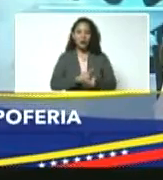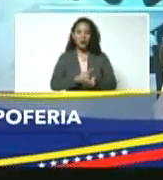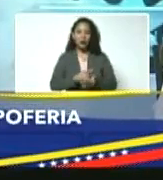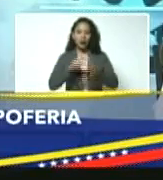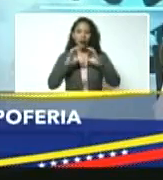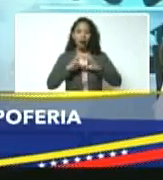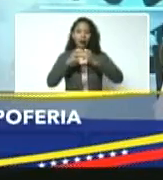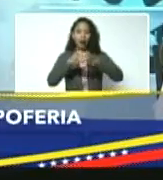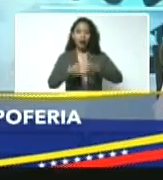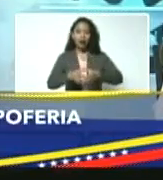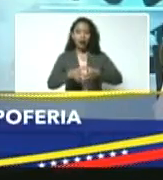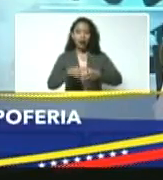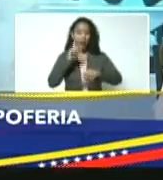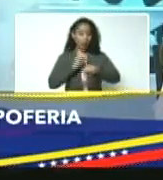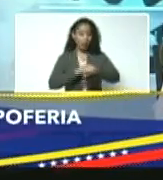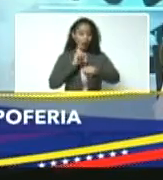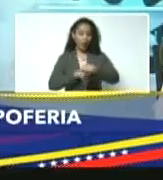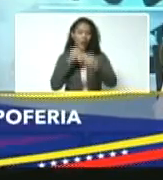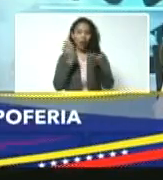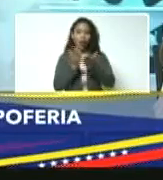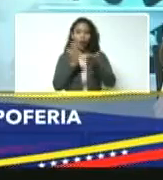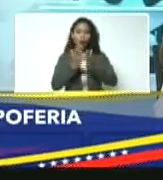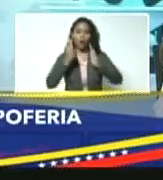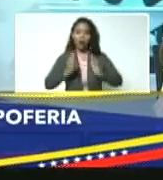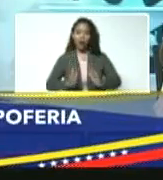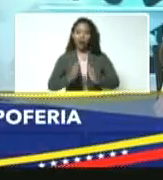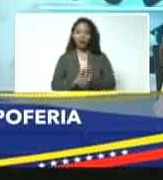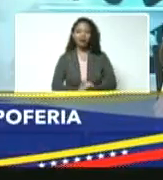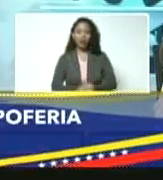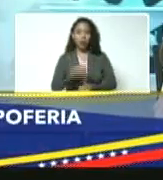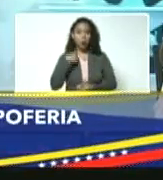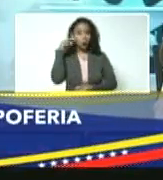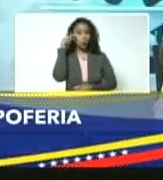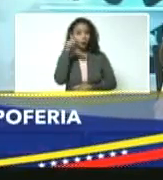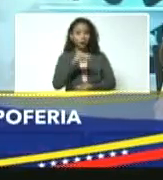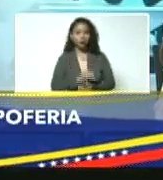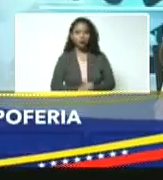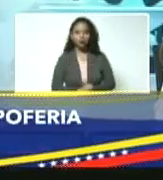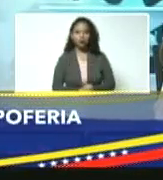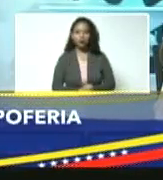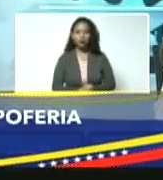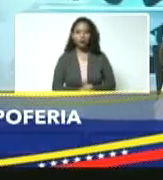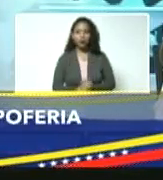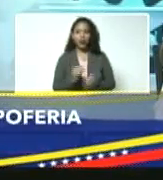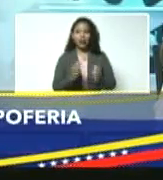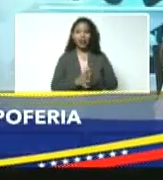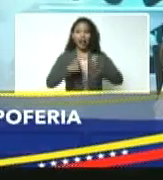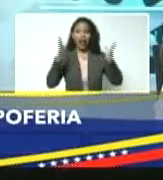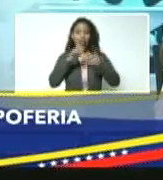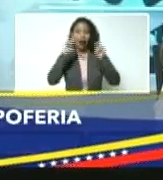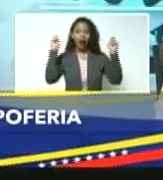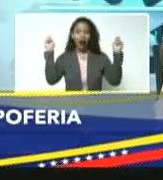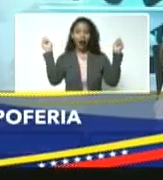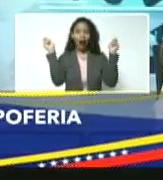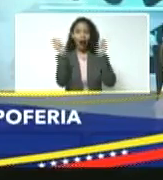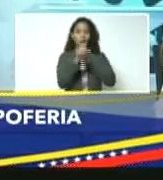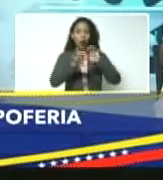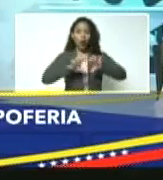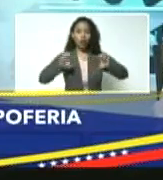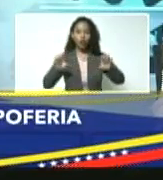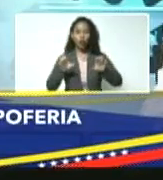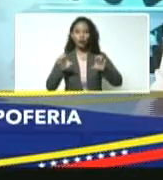clases del periodo escolar que yo veo de grandes cambios en la